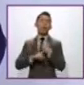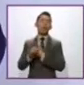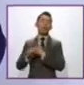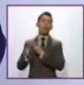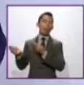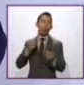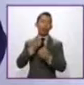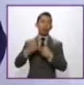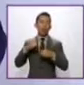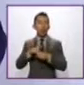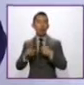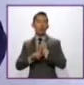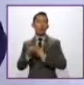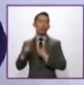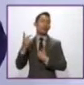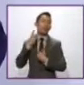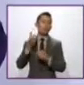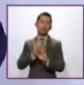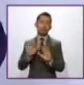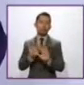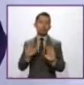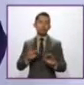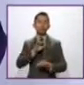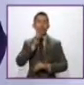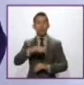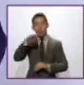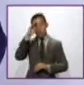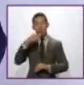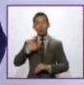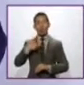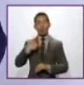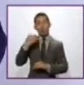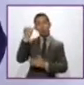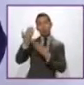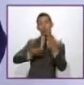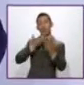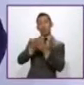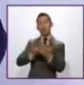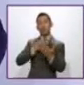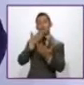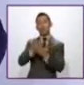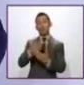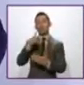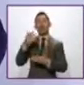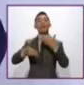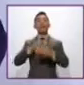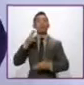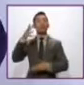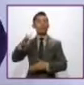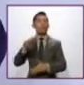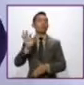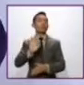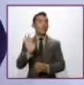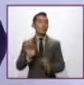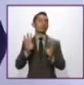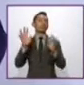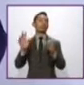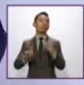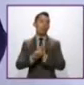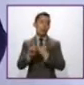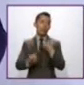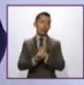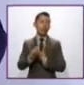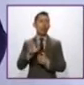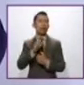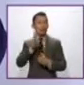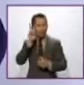políticos. Entonces, en lugar de estar haciendo propuestas que a futuro van a provocar problemas, busquemos